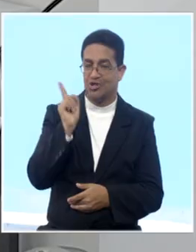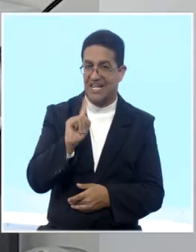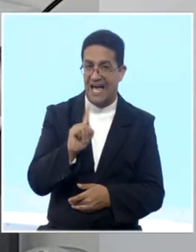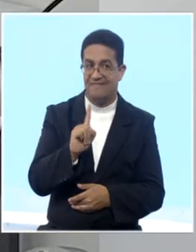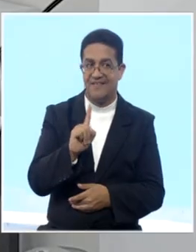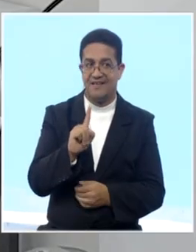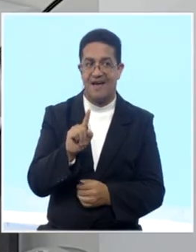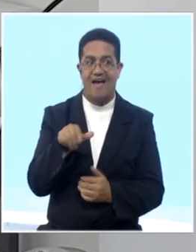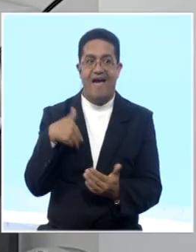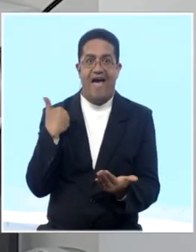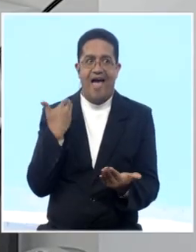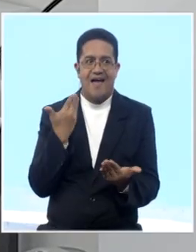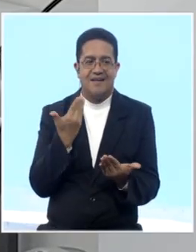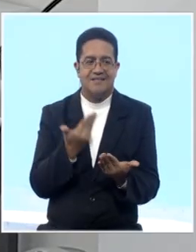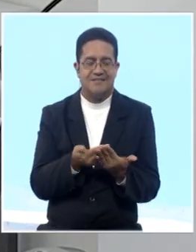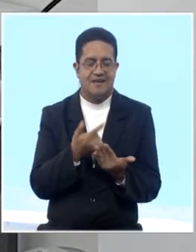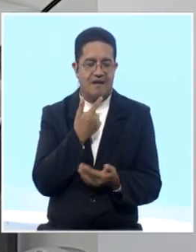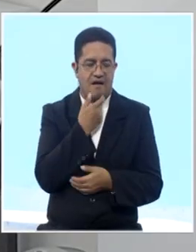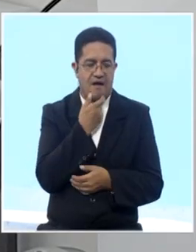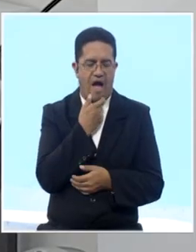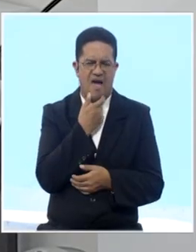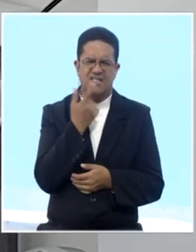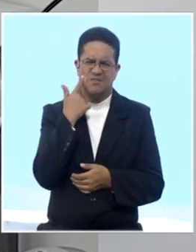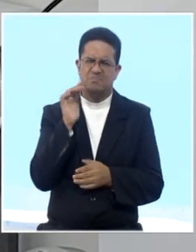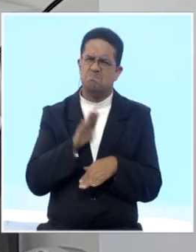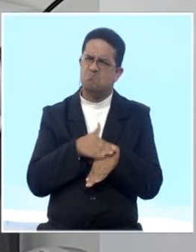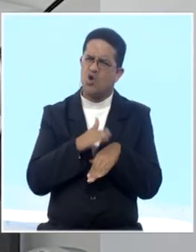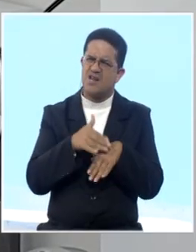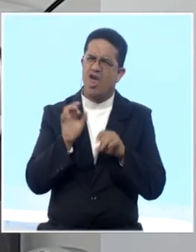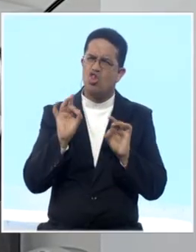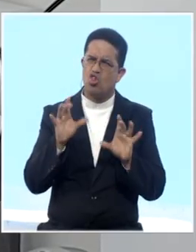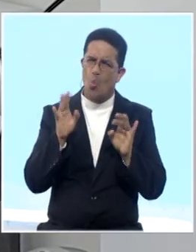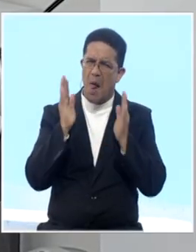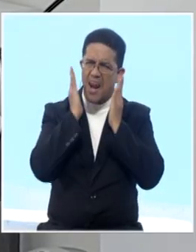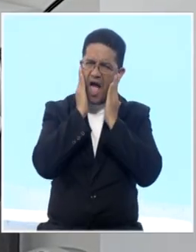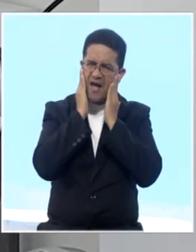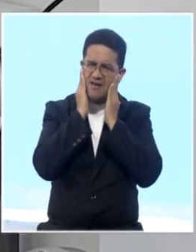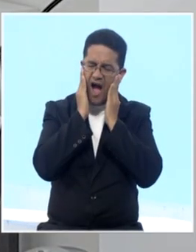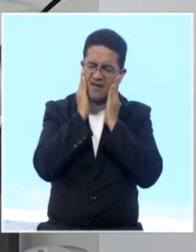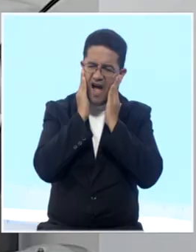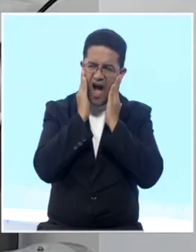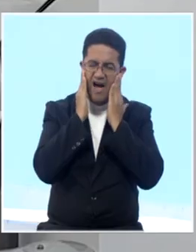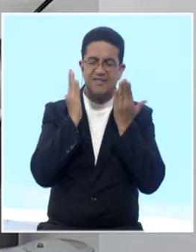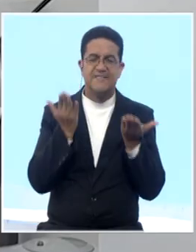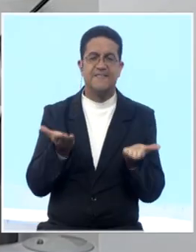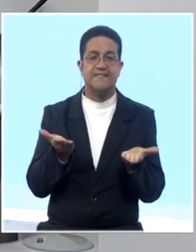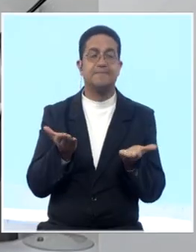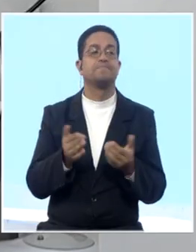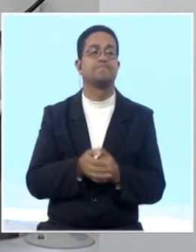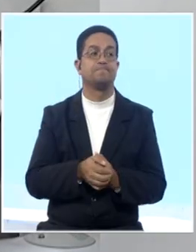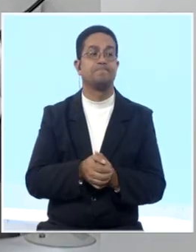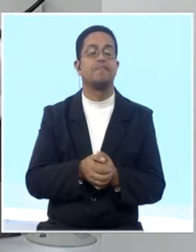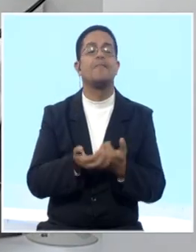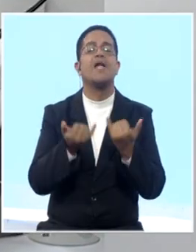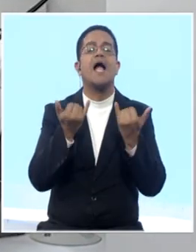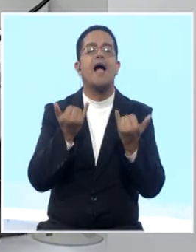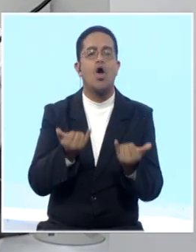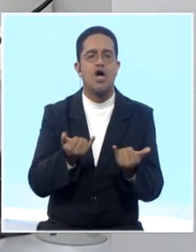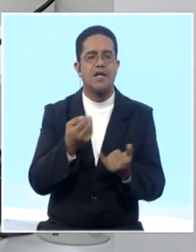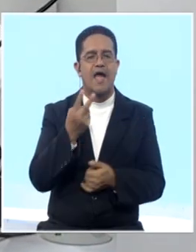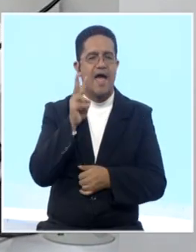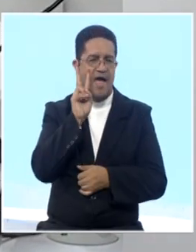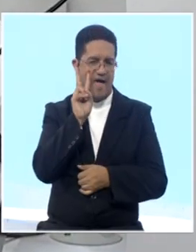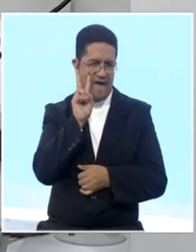que de repente soltamos decimos, ¿por qué me duele tanto esta parte? ¿Por qué me duele tanto la mandíbula? Vamos a ver de manera